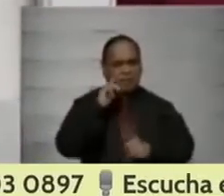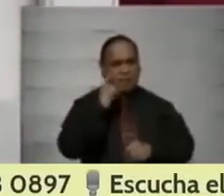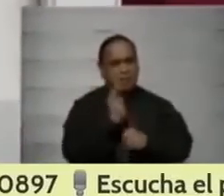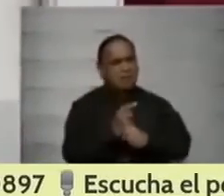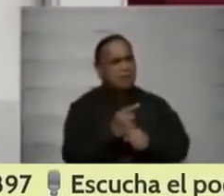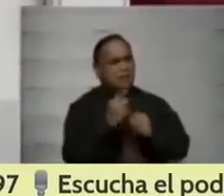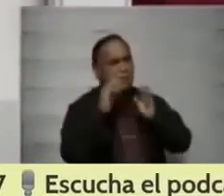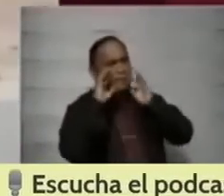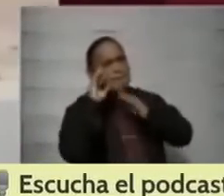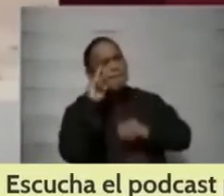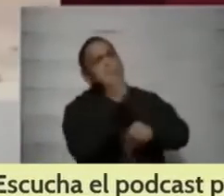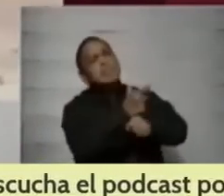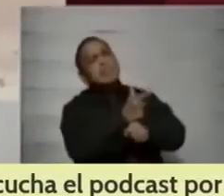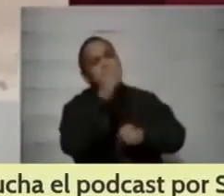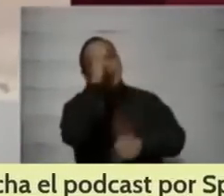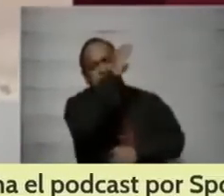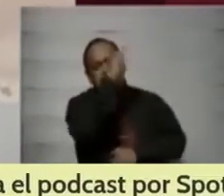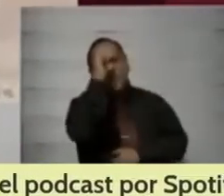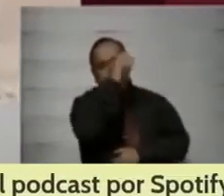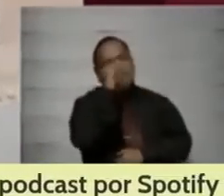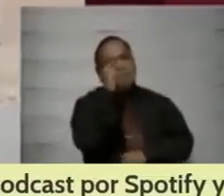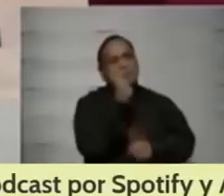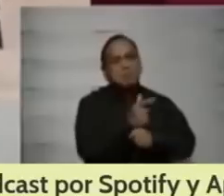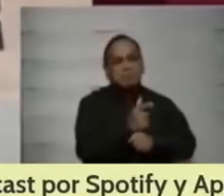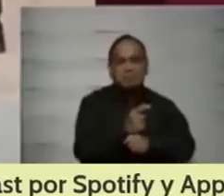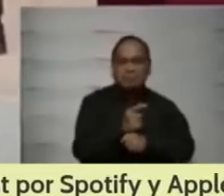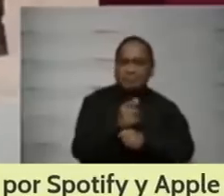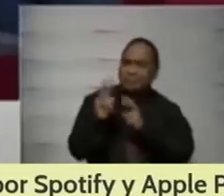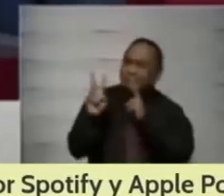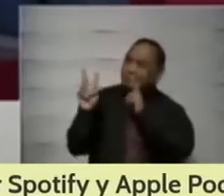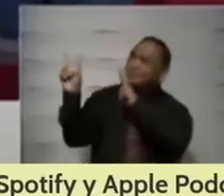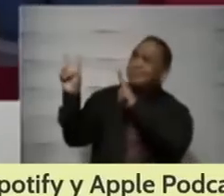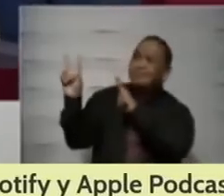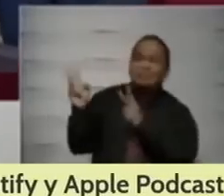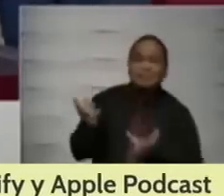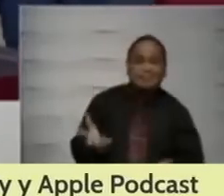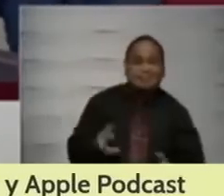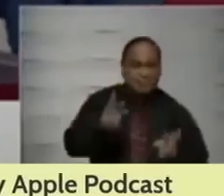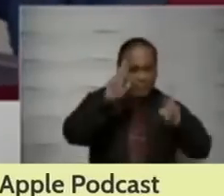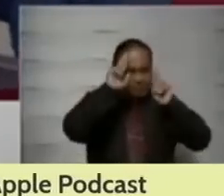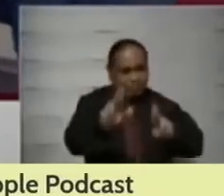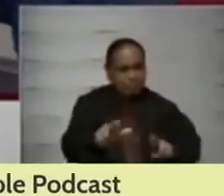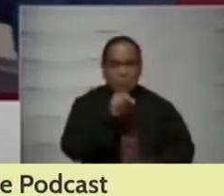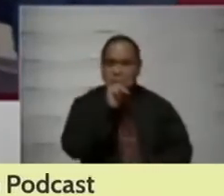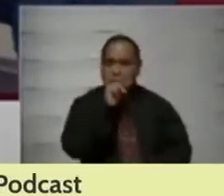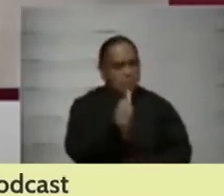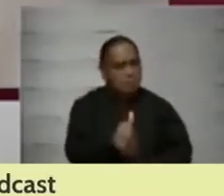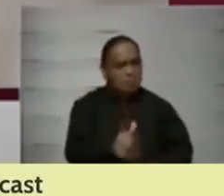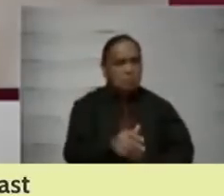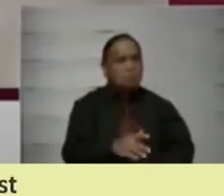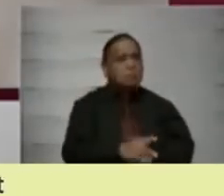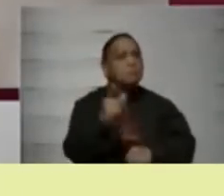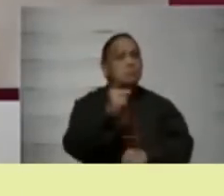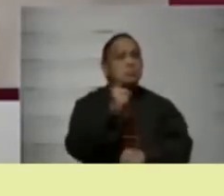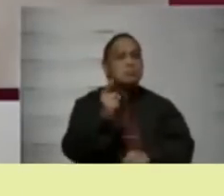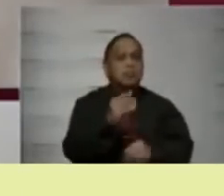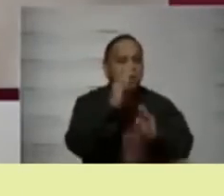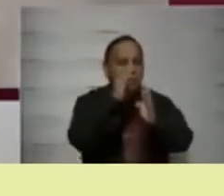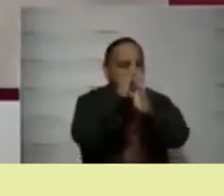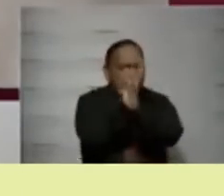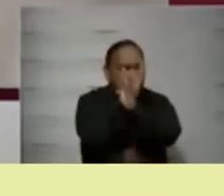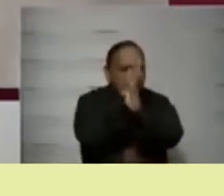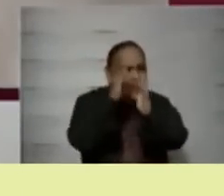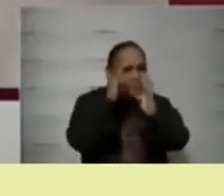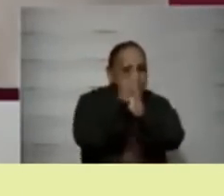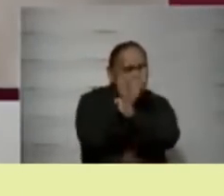para que todos lo vieran, lo evidenciaba. Por eso digo, no le tenían trato de respeto, ¿no? Ni porque era su espía, no, de